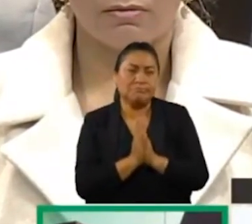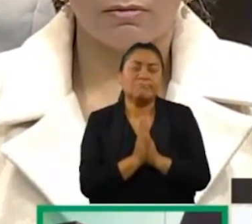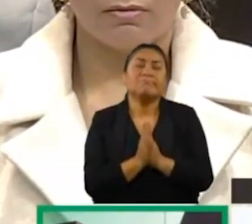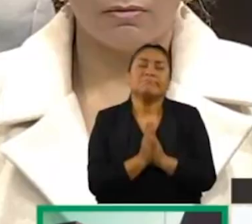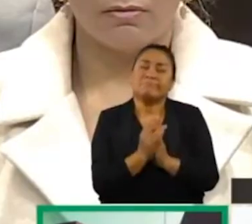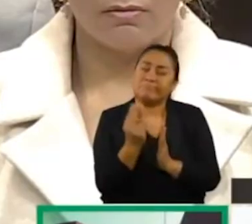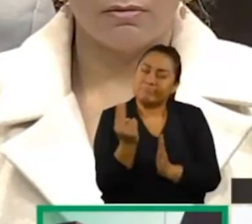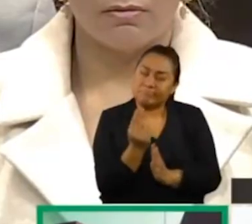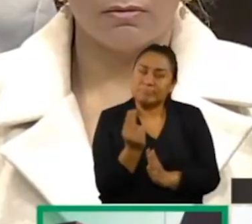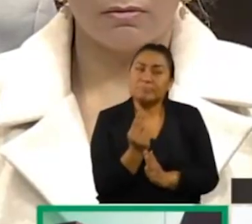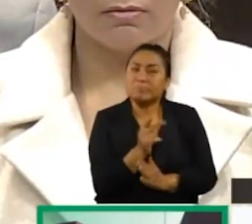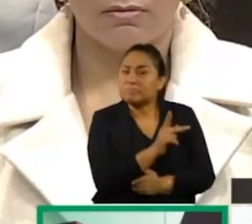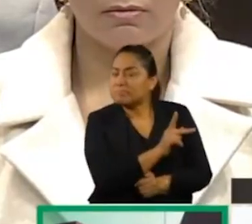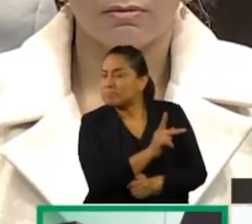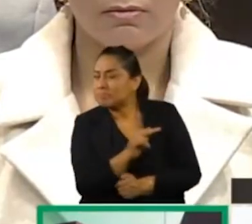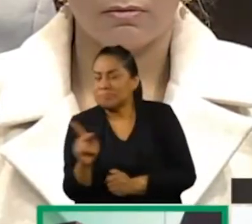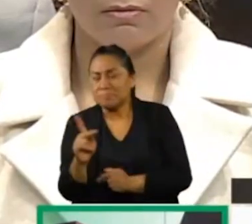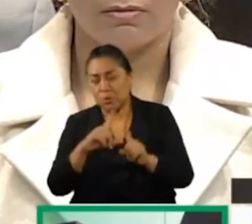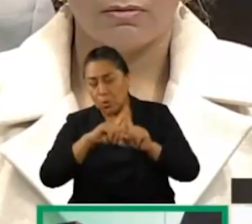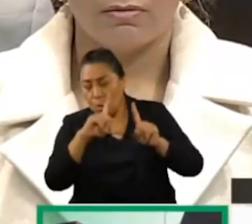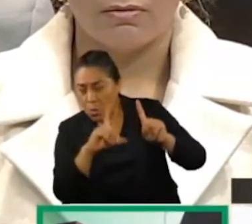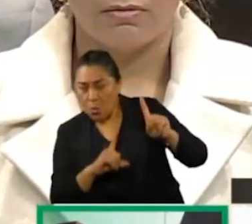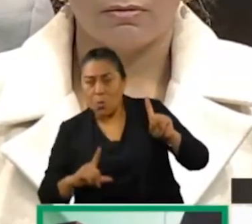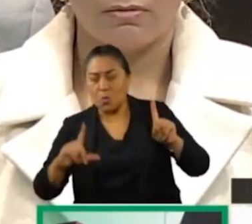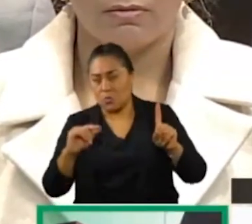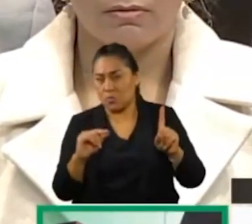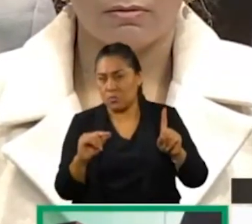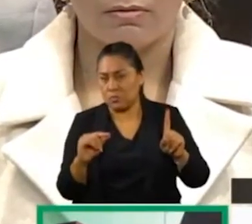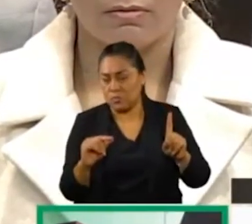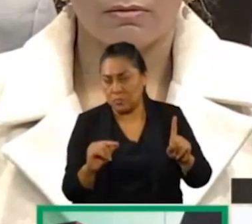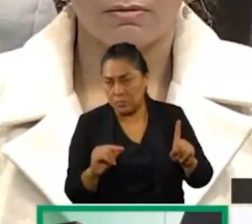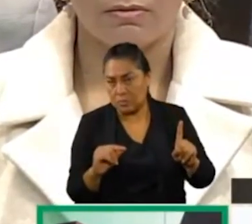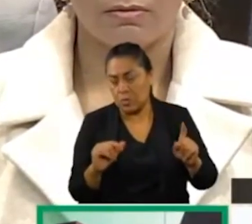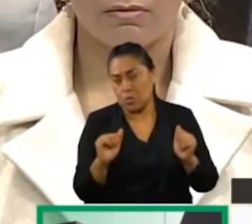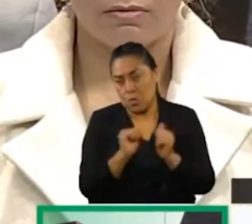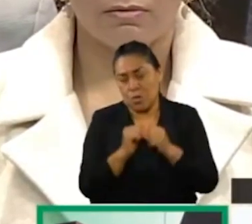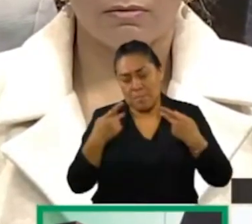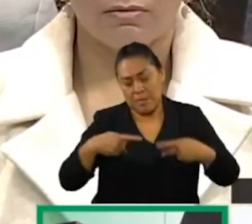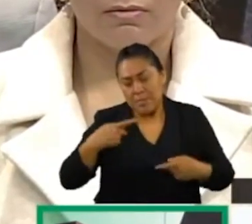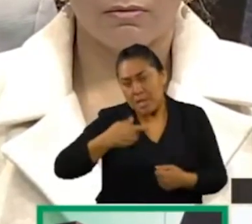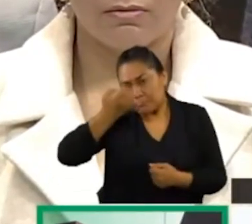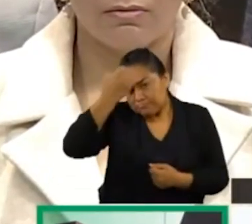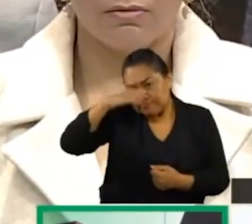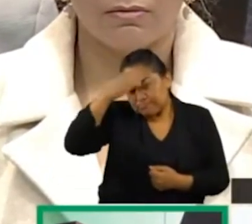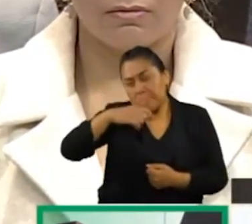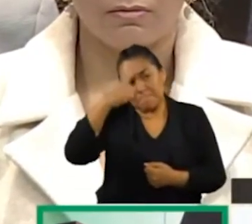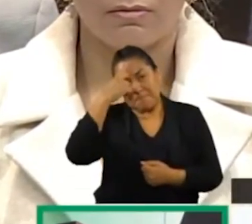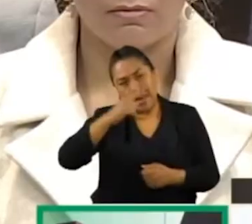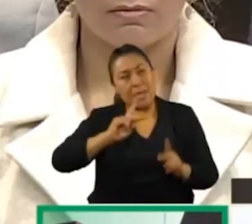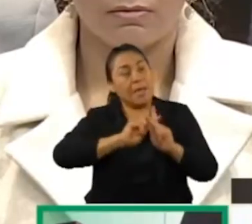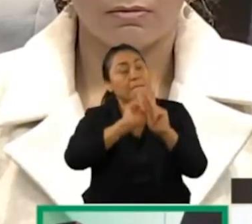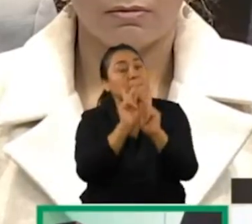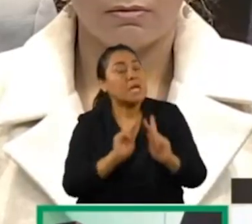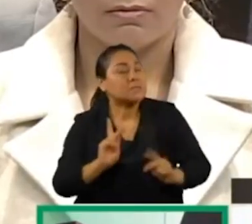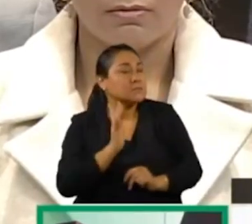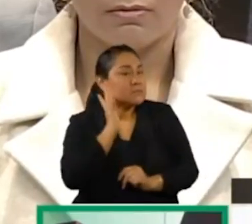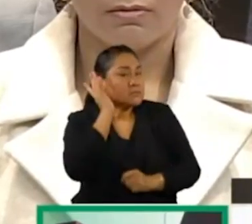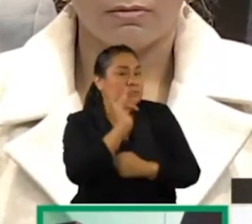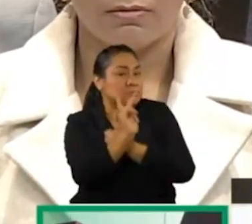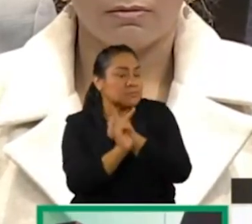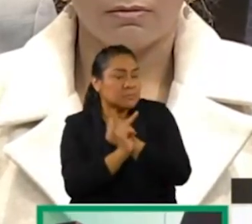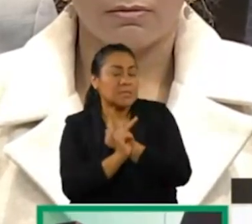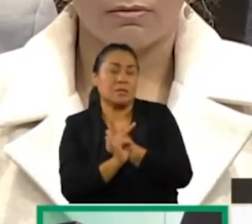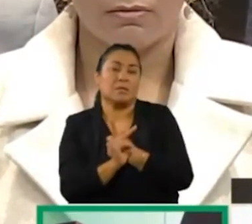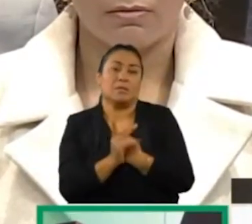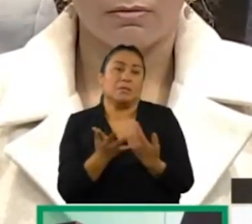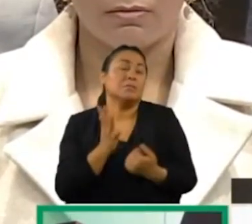con una fuerza territorial que tenga la capacidad de pacificar el país y mantener la